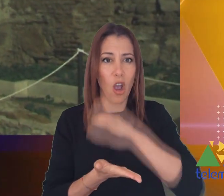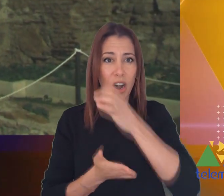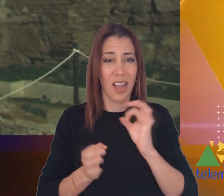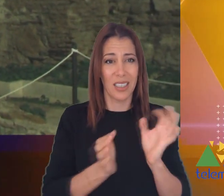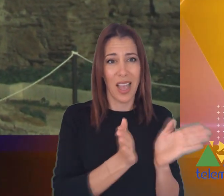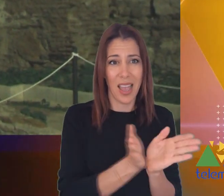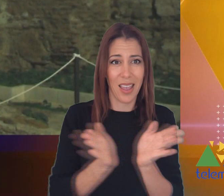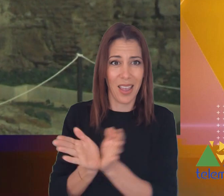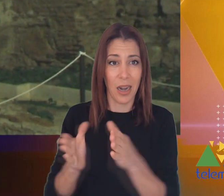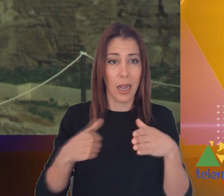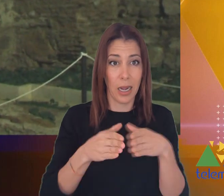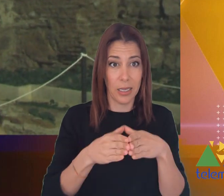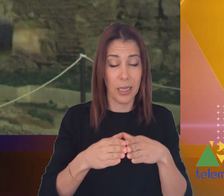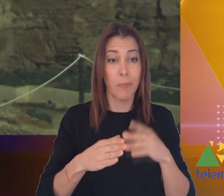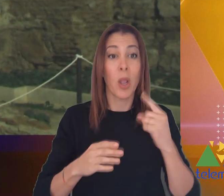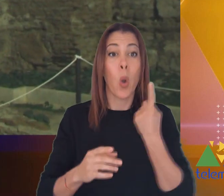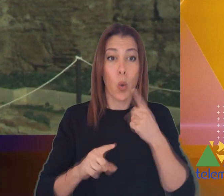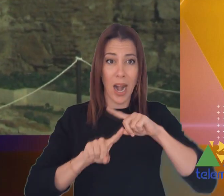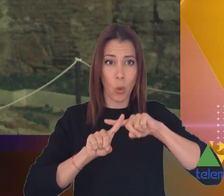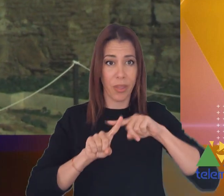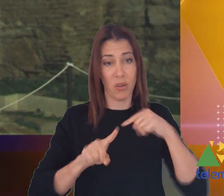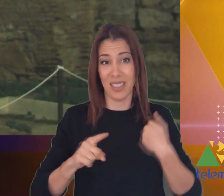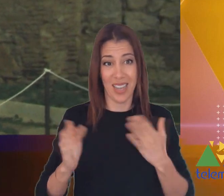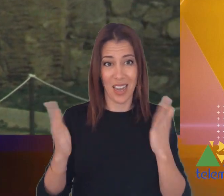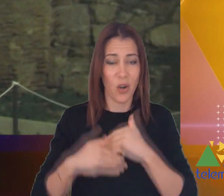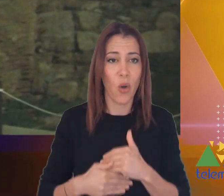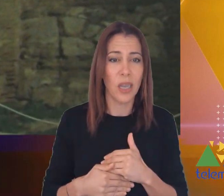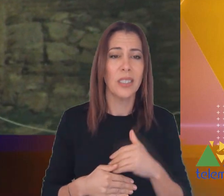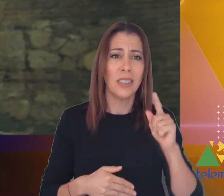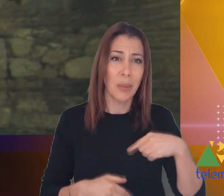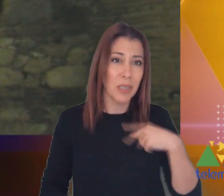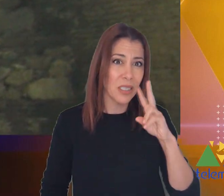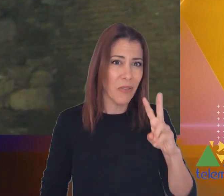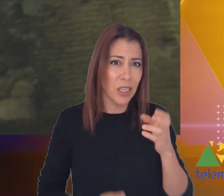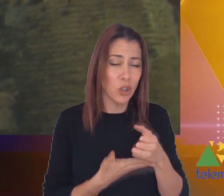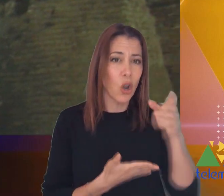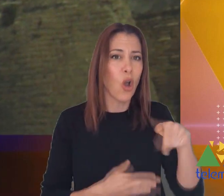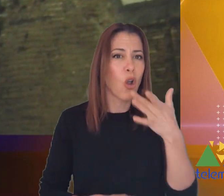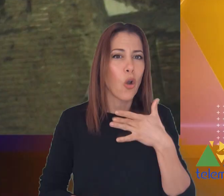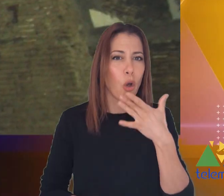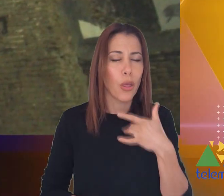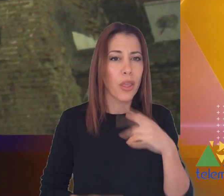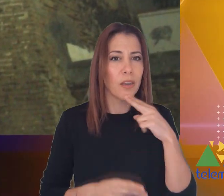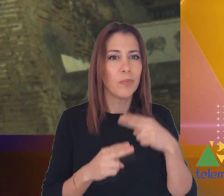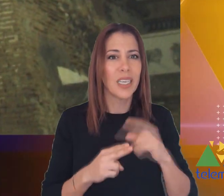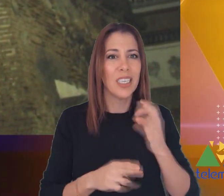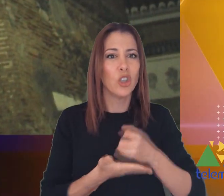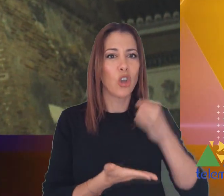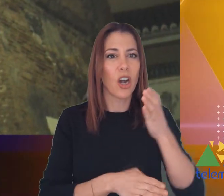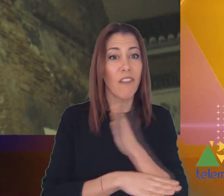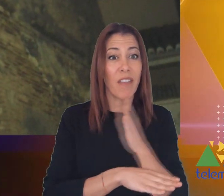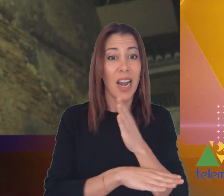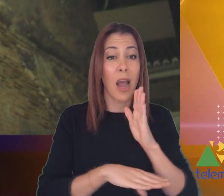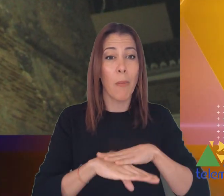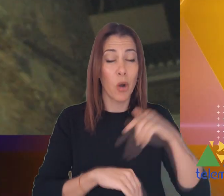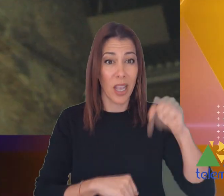iglesia, uno en la parte del crucero, que hoy no existe, y este torreón, que hoy se conoce con el nombre de Torre de la Vela, porque aquí